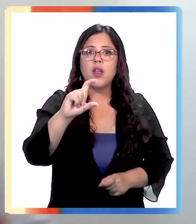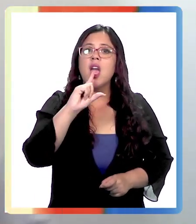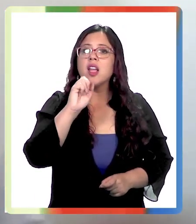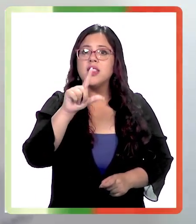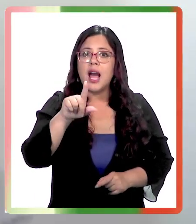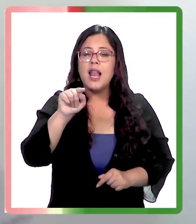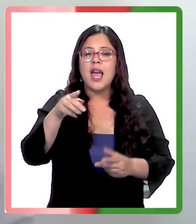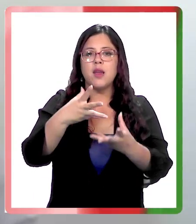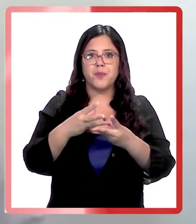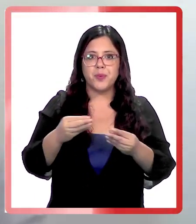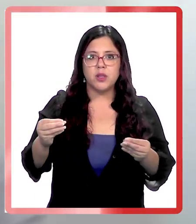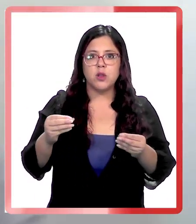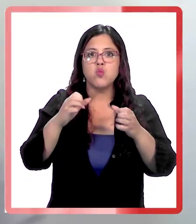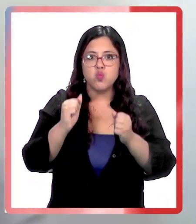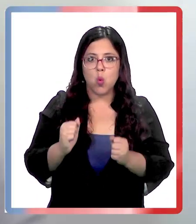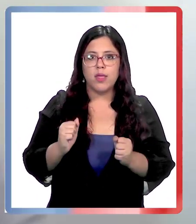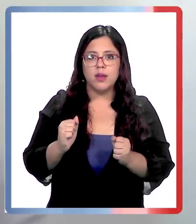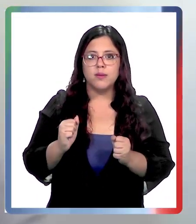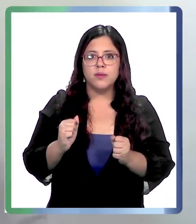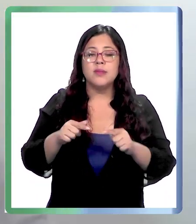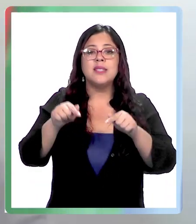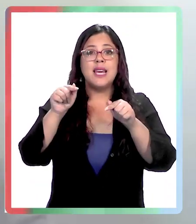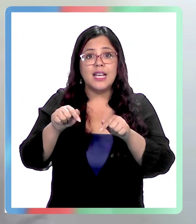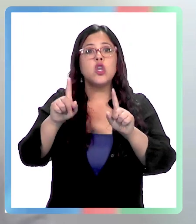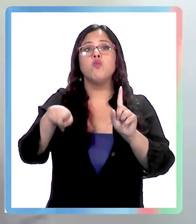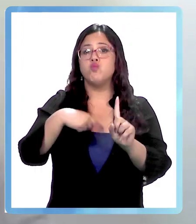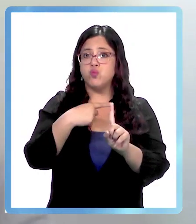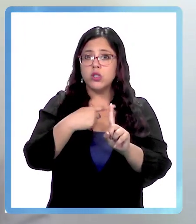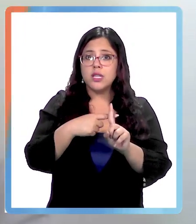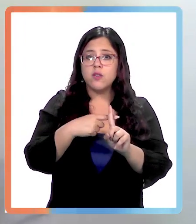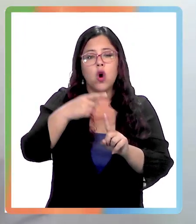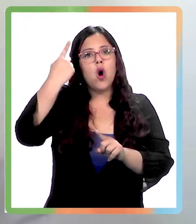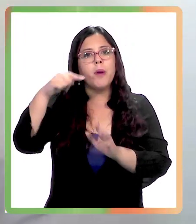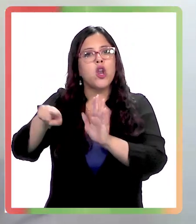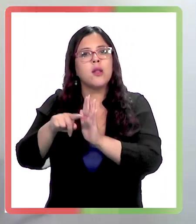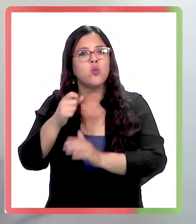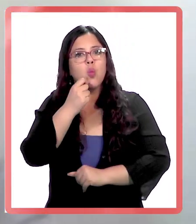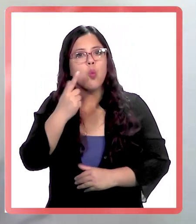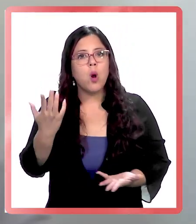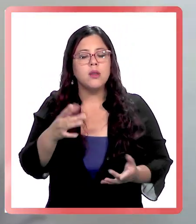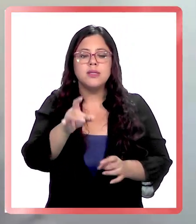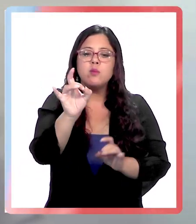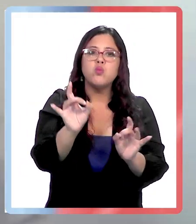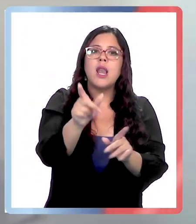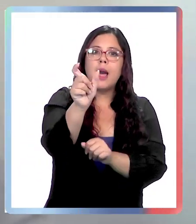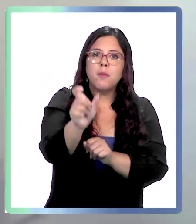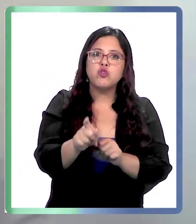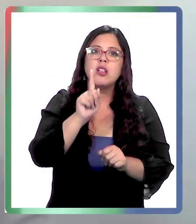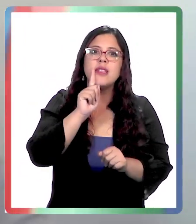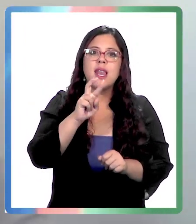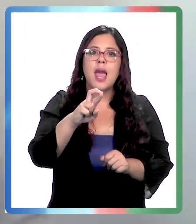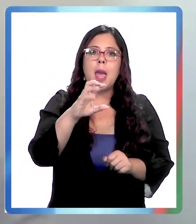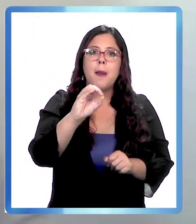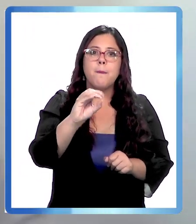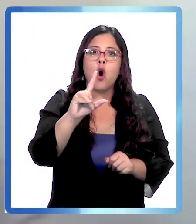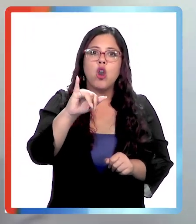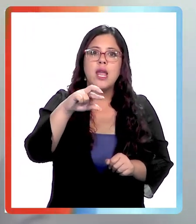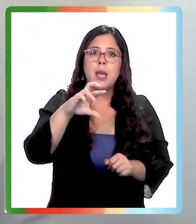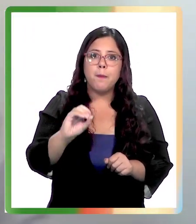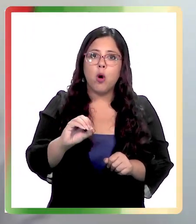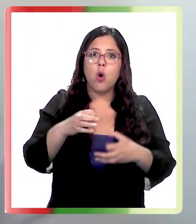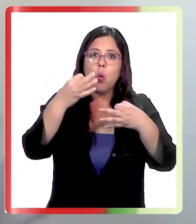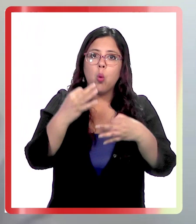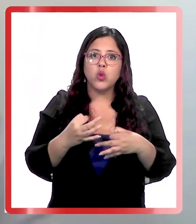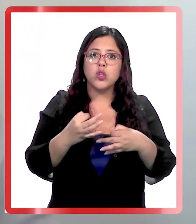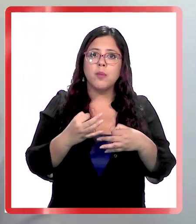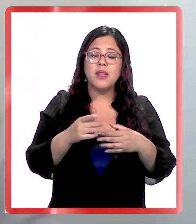pólipo desaparece. Esa es la noticia buena. ¿Cuál es la noticia mala? que si el paciente desarrolló un pólipo, en lo que